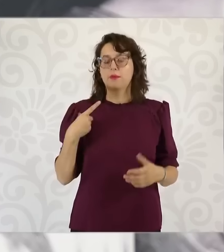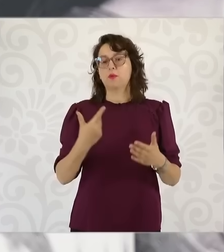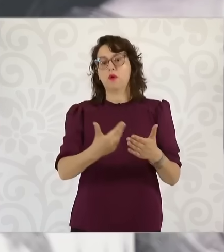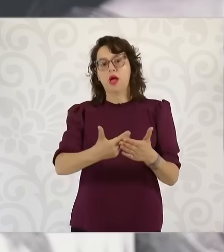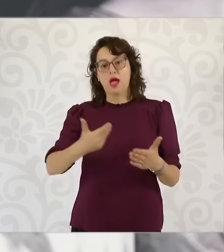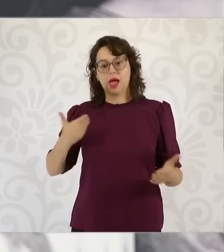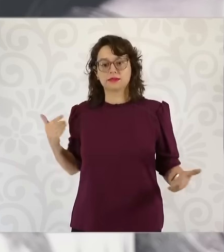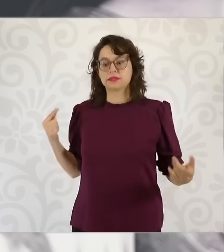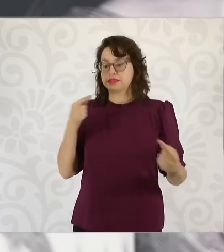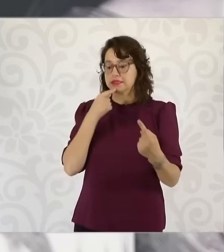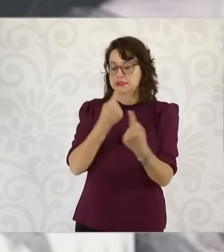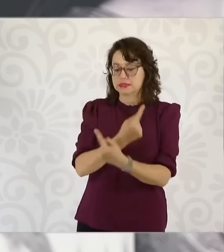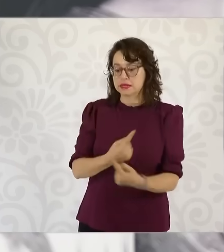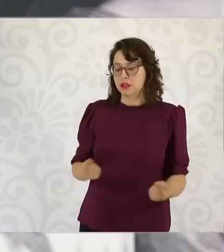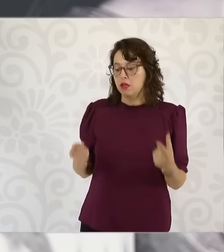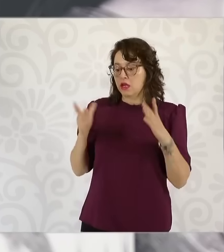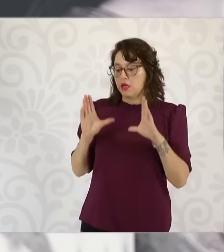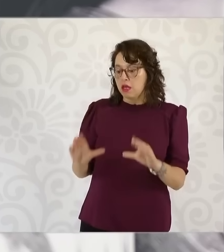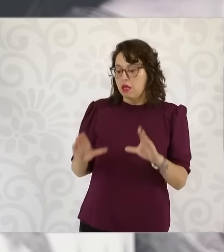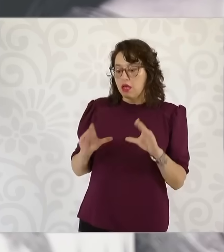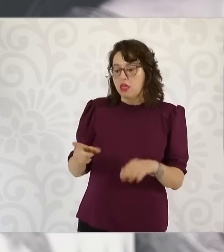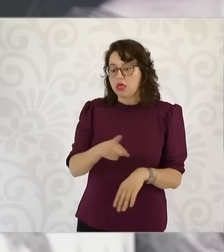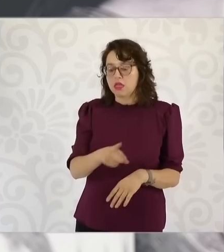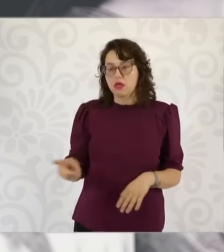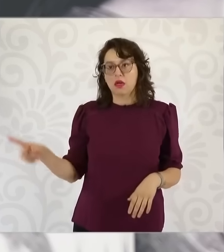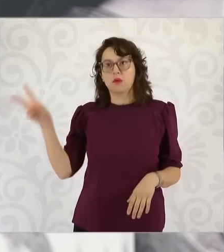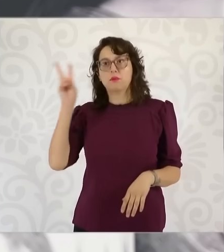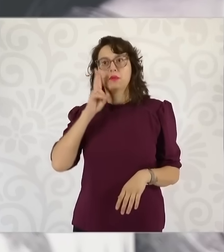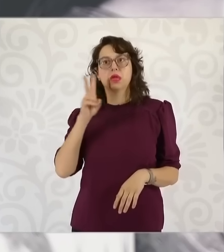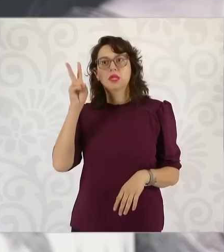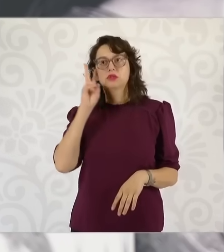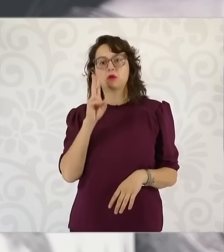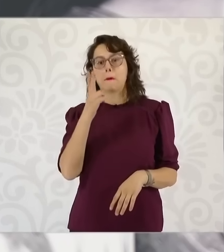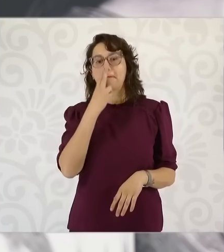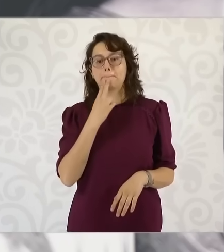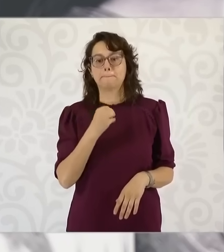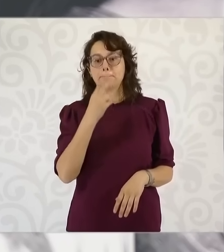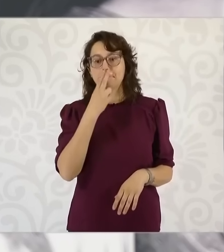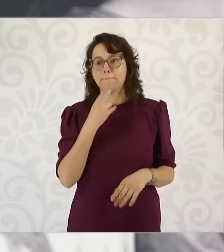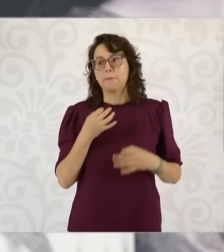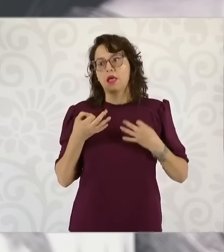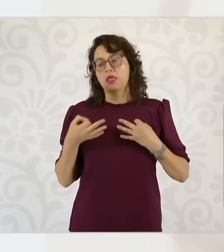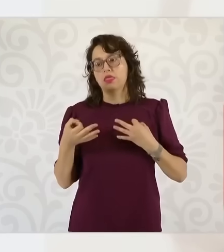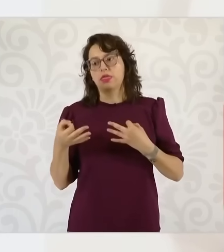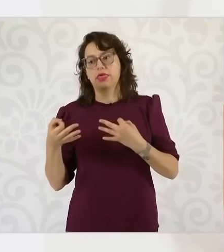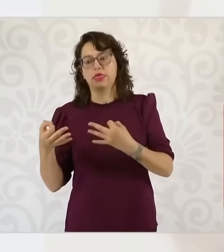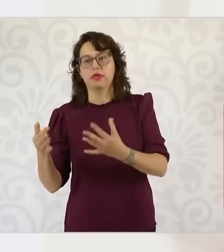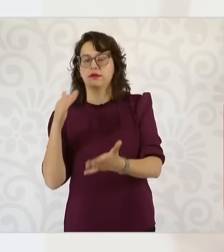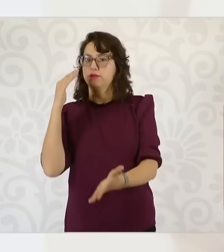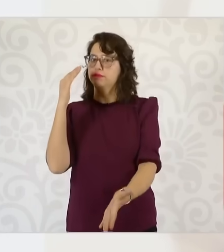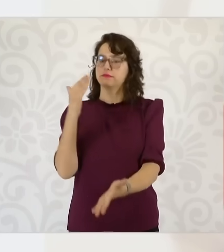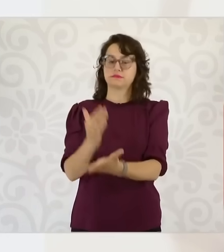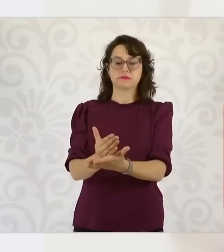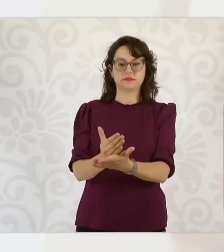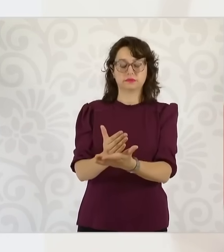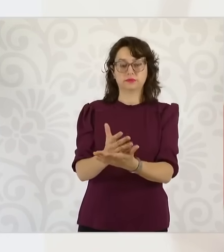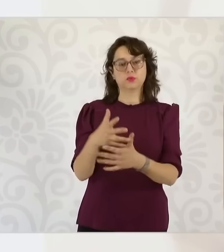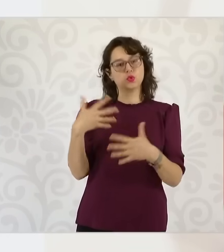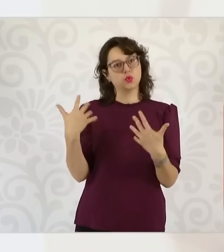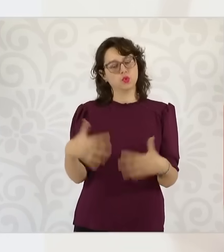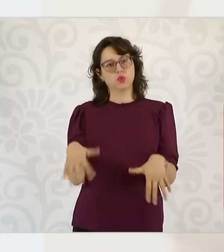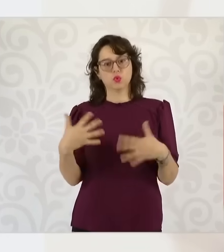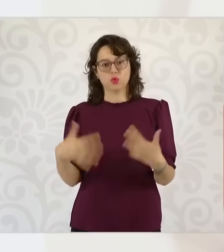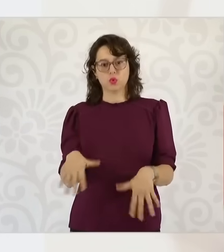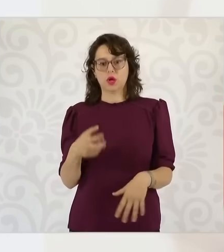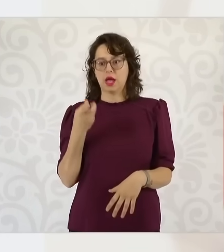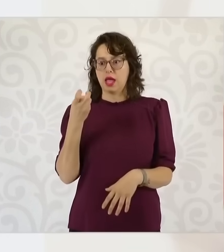influir en que no desarrollen esa tolerancia y no desarrollen la adicción al azúcar, sería la mejor